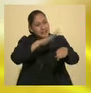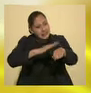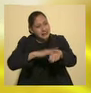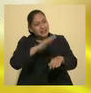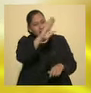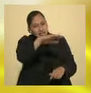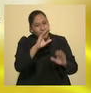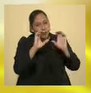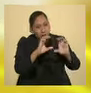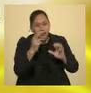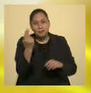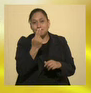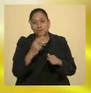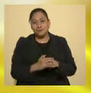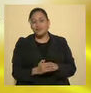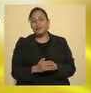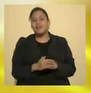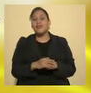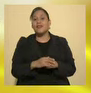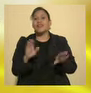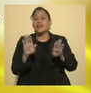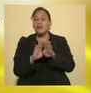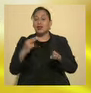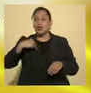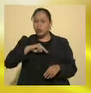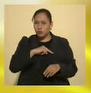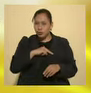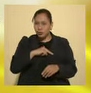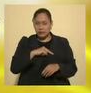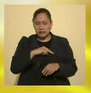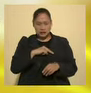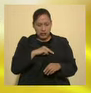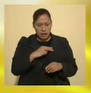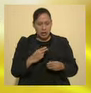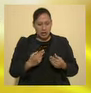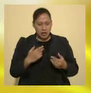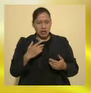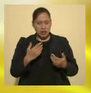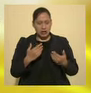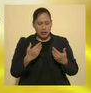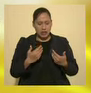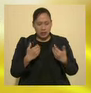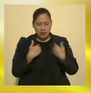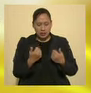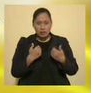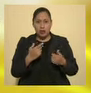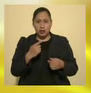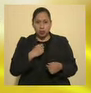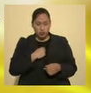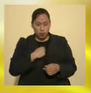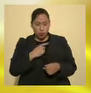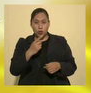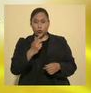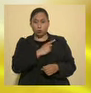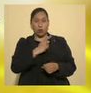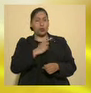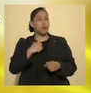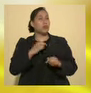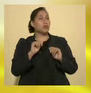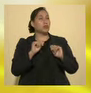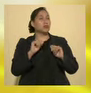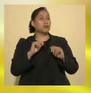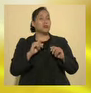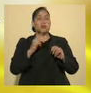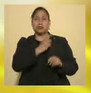conciencia y de que seamos pues personas que vivimos, no solamente solos nosotros en la ciudad, somos